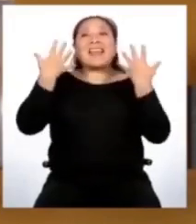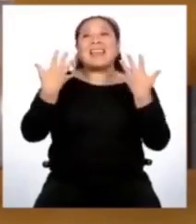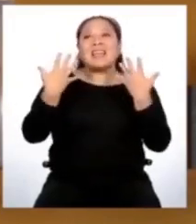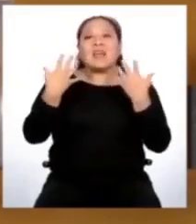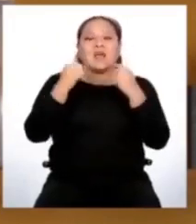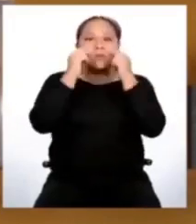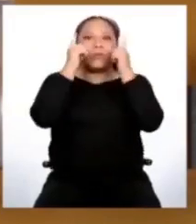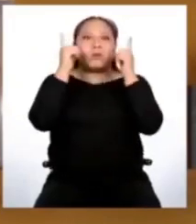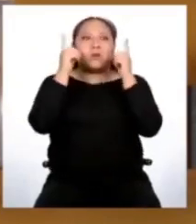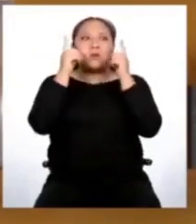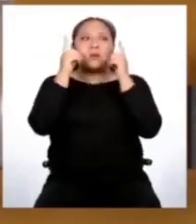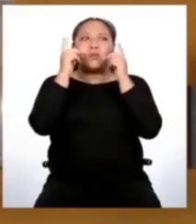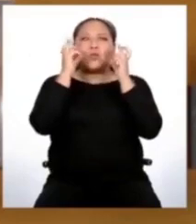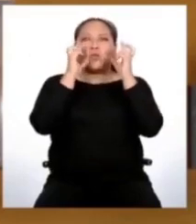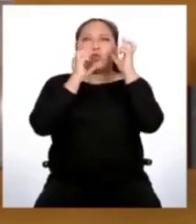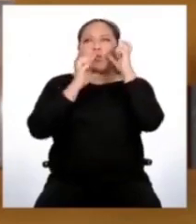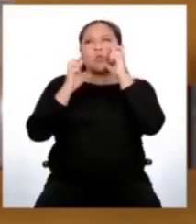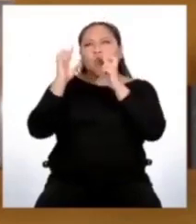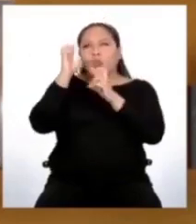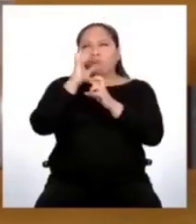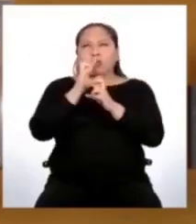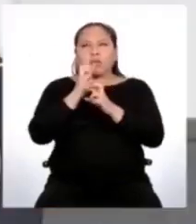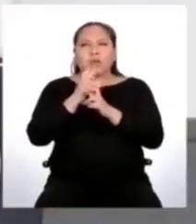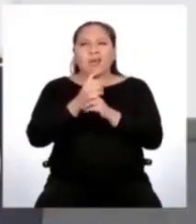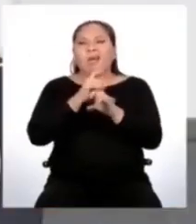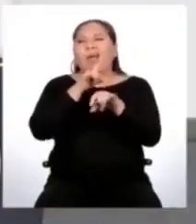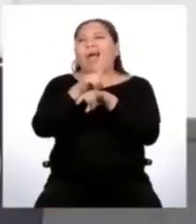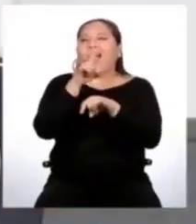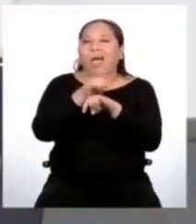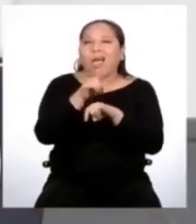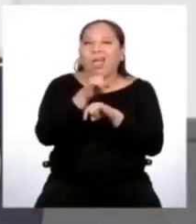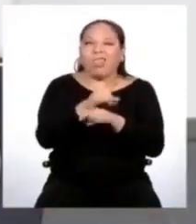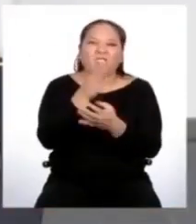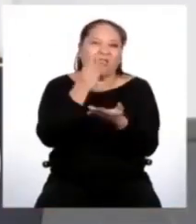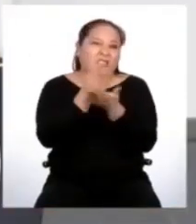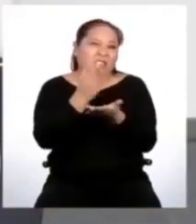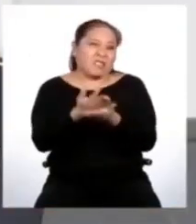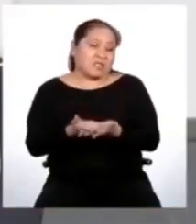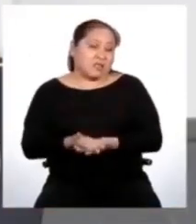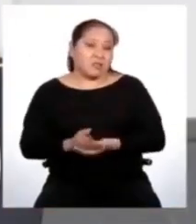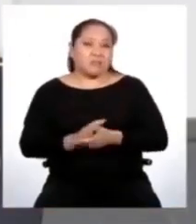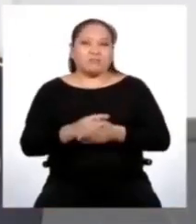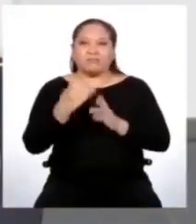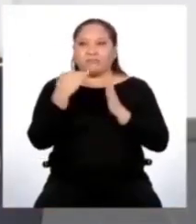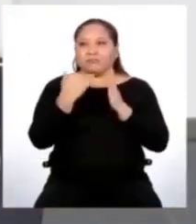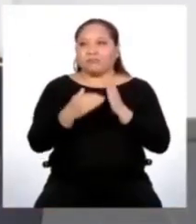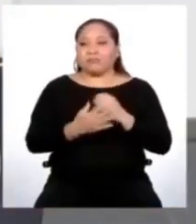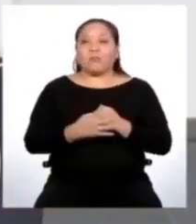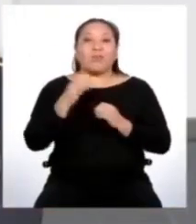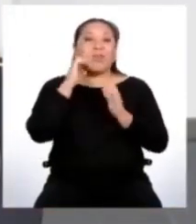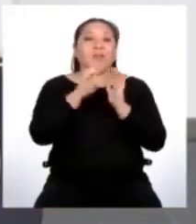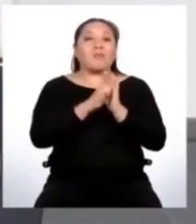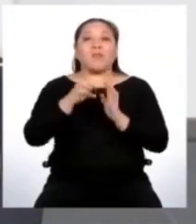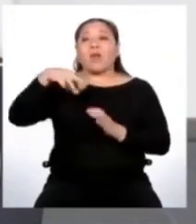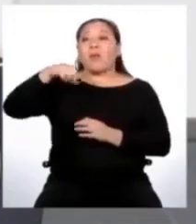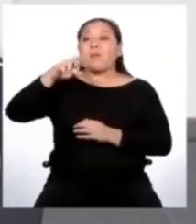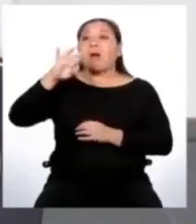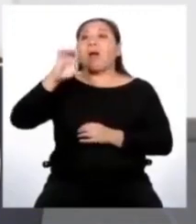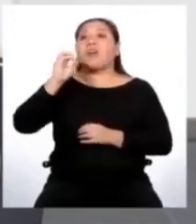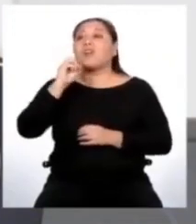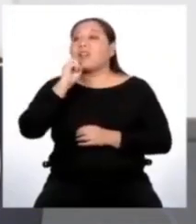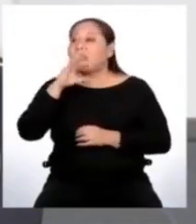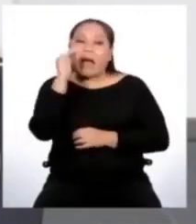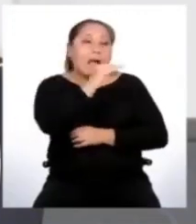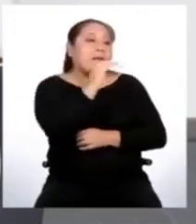sorpresa, duda, burla, fastidio y más. Por ejemplo, cuando Marco le avisó a la señora que su monedero se había